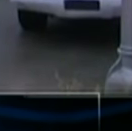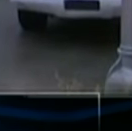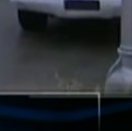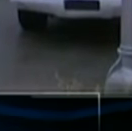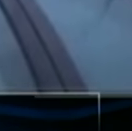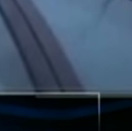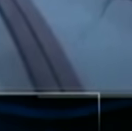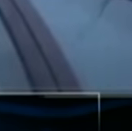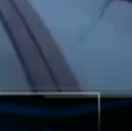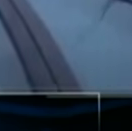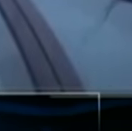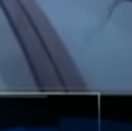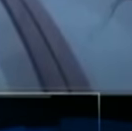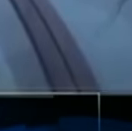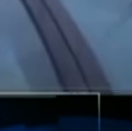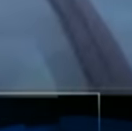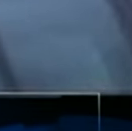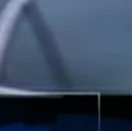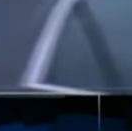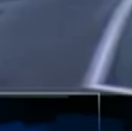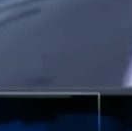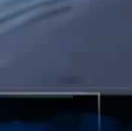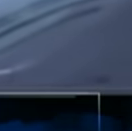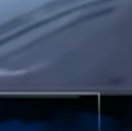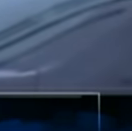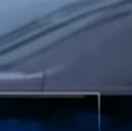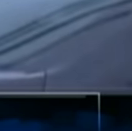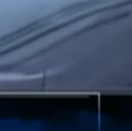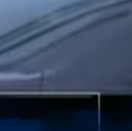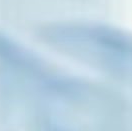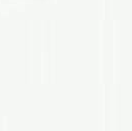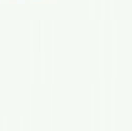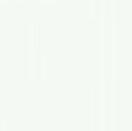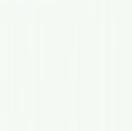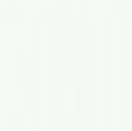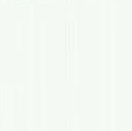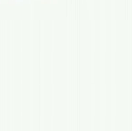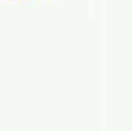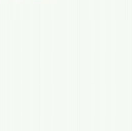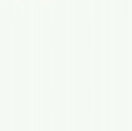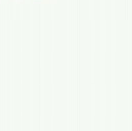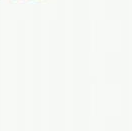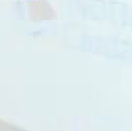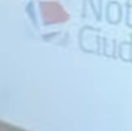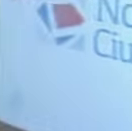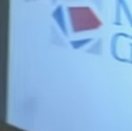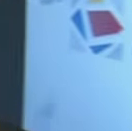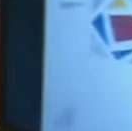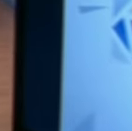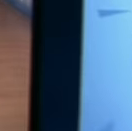York captura al responsable de los ataques que dejan decenas de heridos.